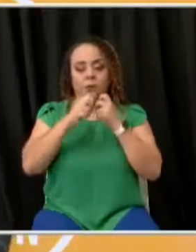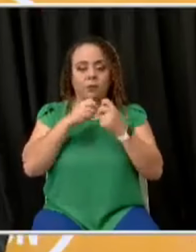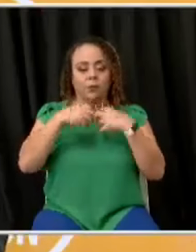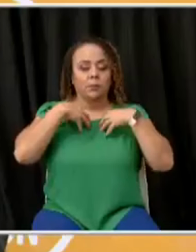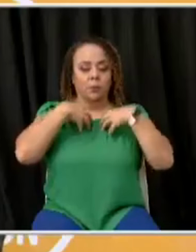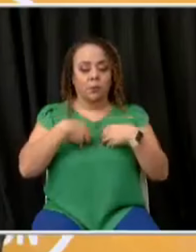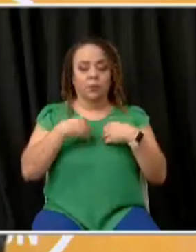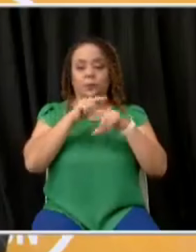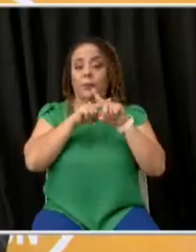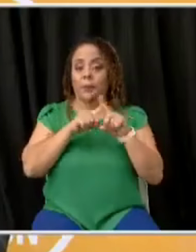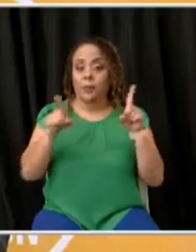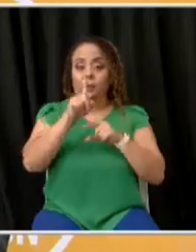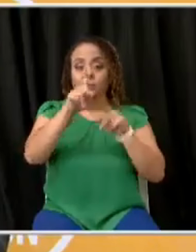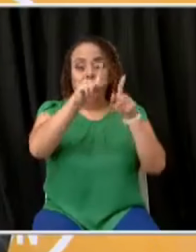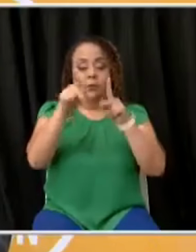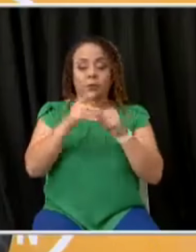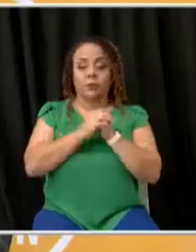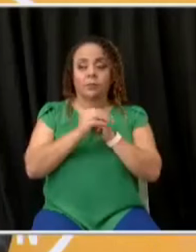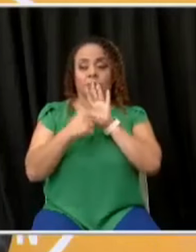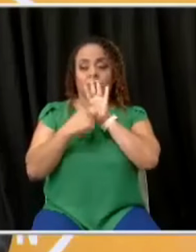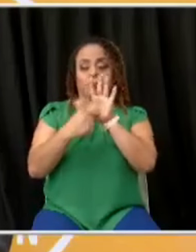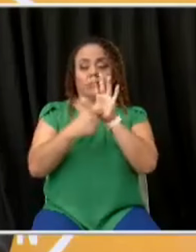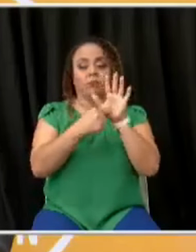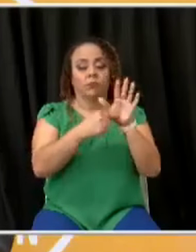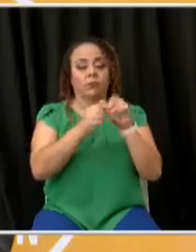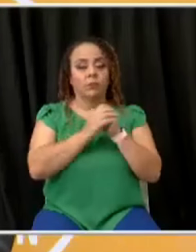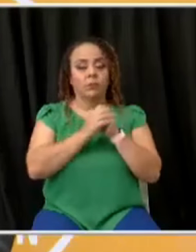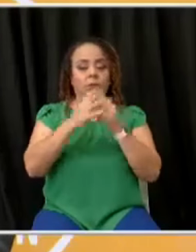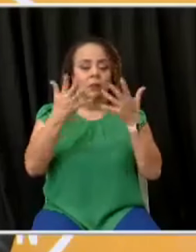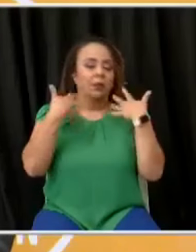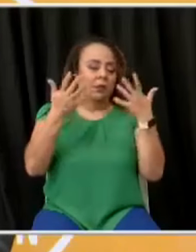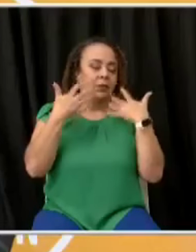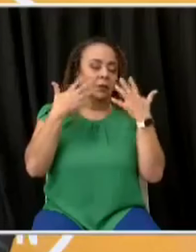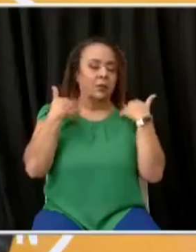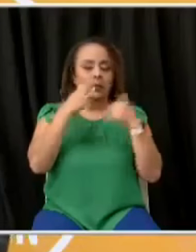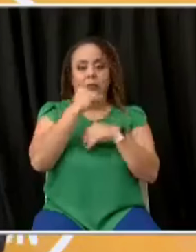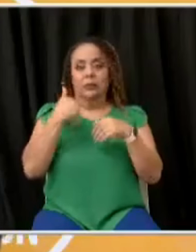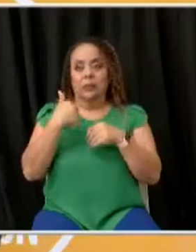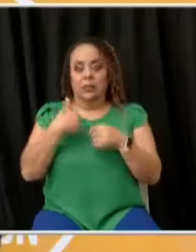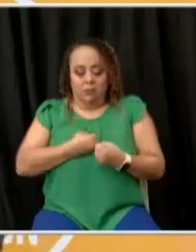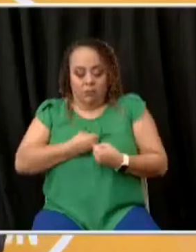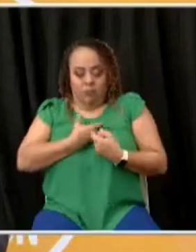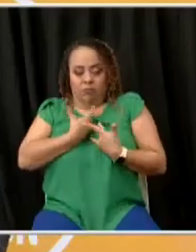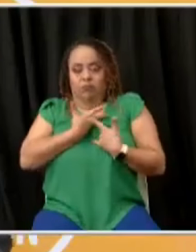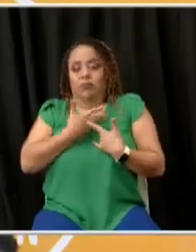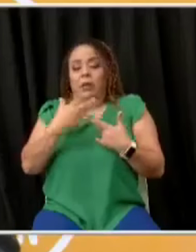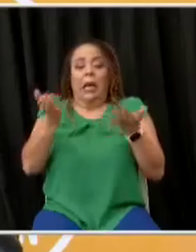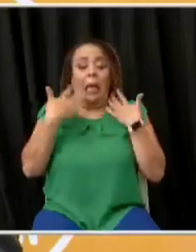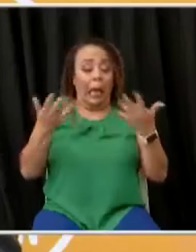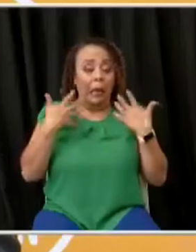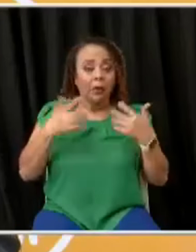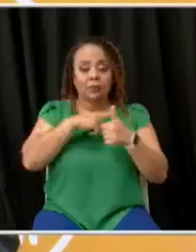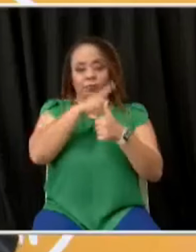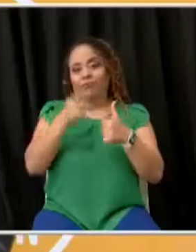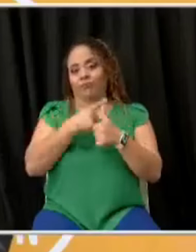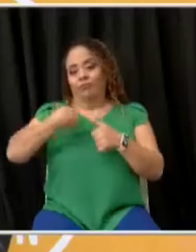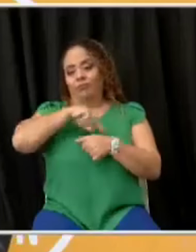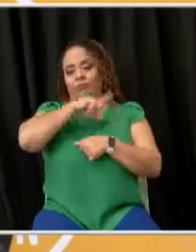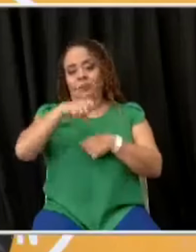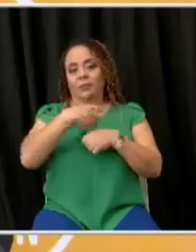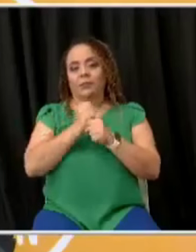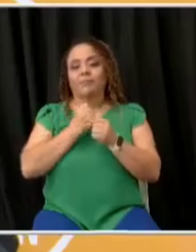Claro. Pero si una persona se está exponiendo al calor, está generando calor, lo primero que podemos hacer,